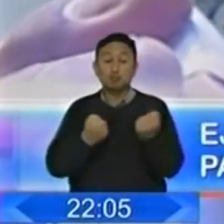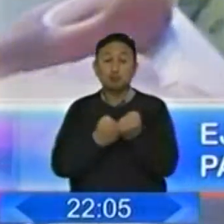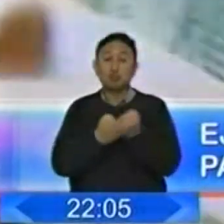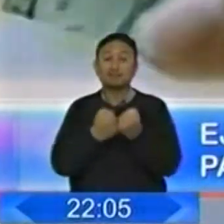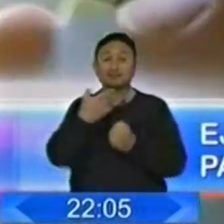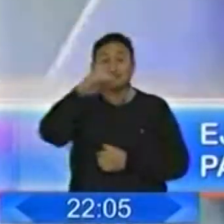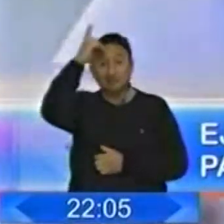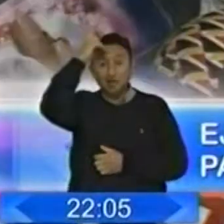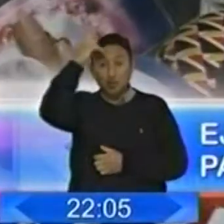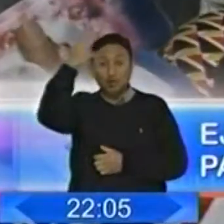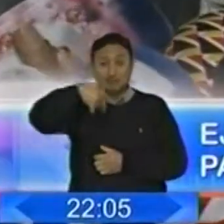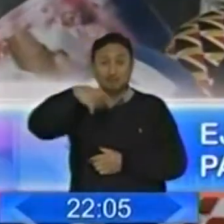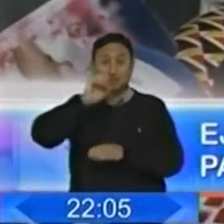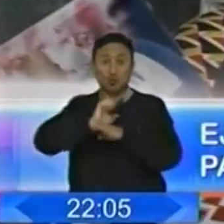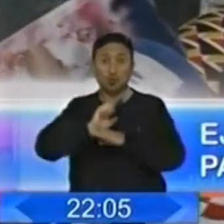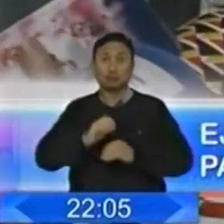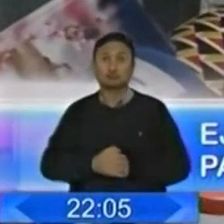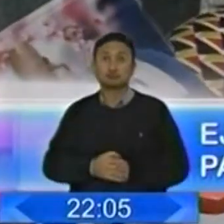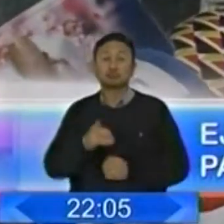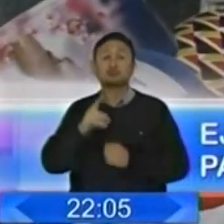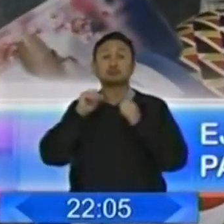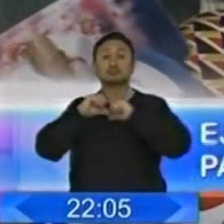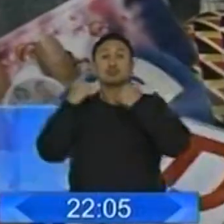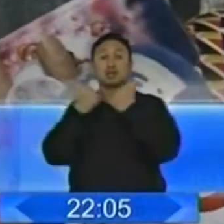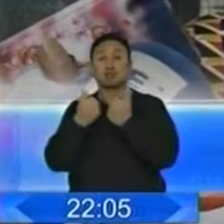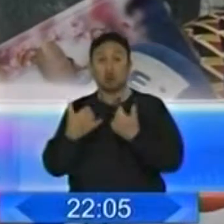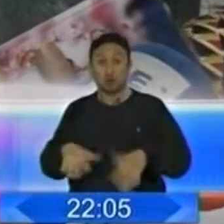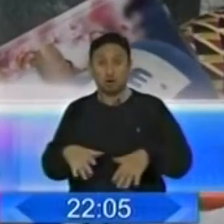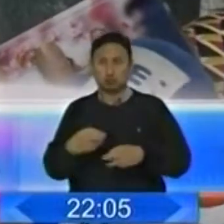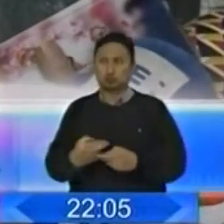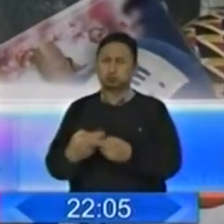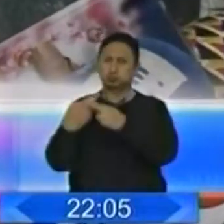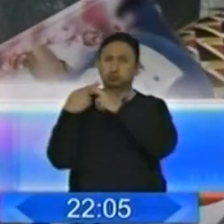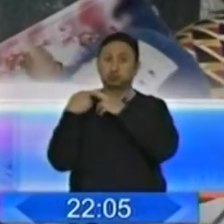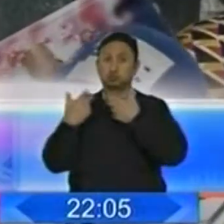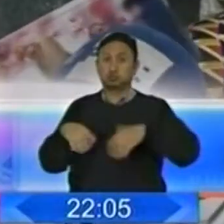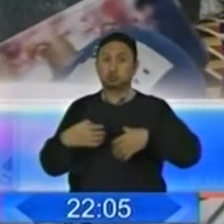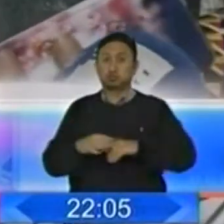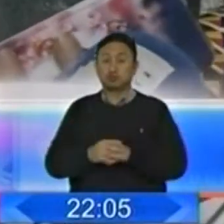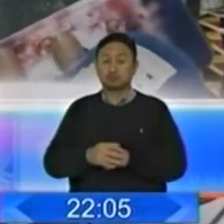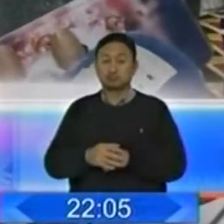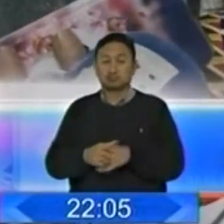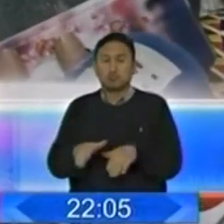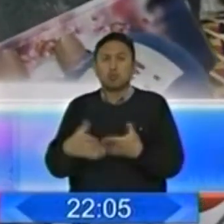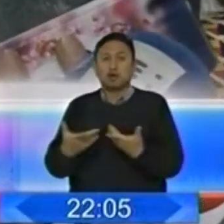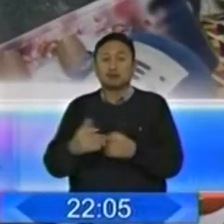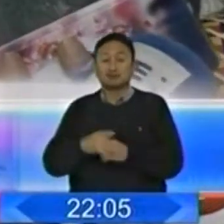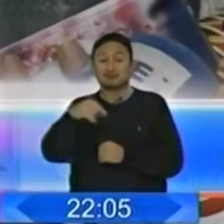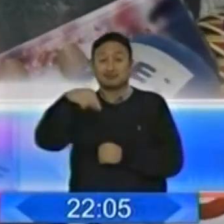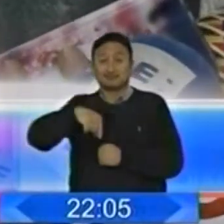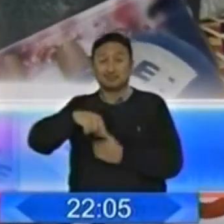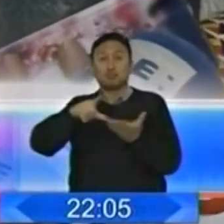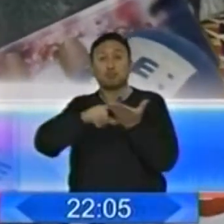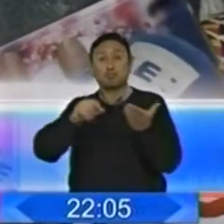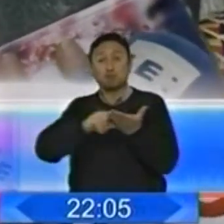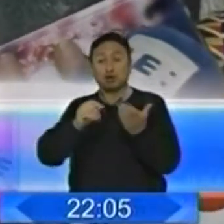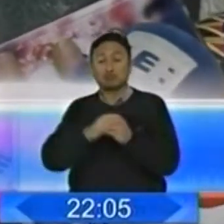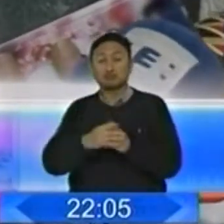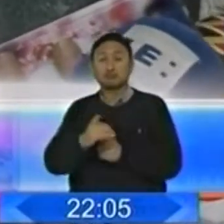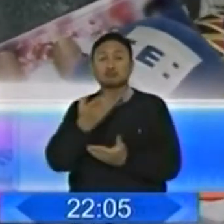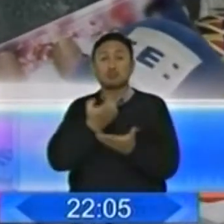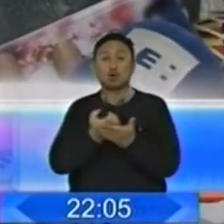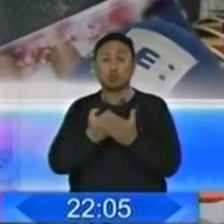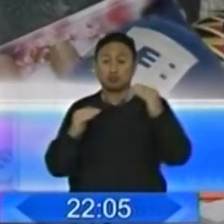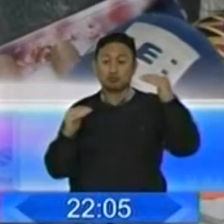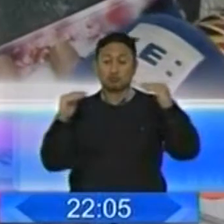que tiene el Ecuador. La Asamblea tiene esta gran responsabilidad justamente para que el equilibrio fiscal y el equilibrio